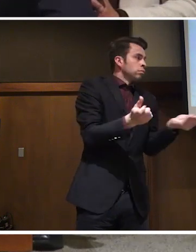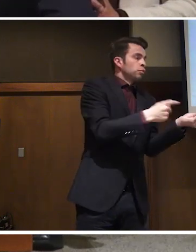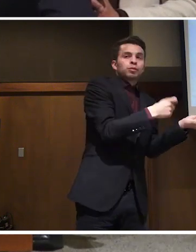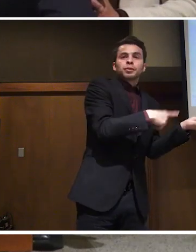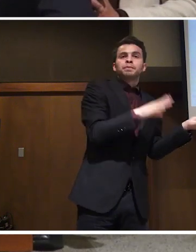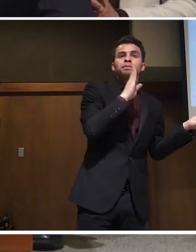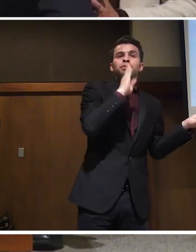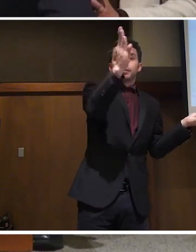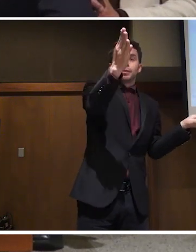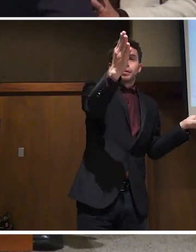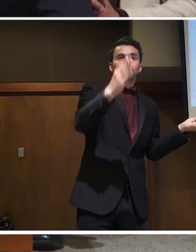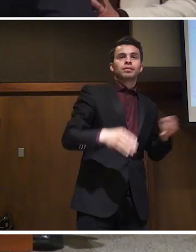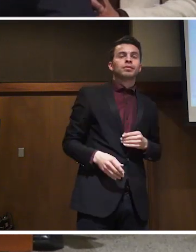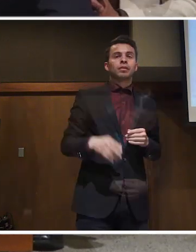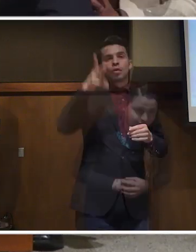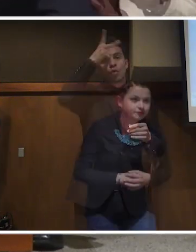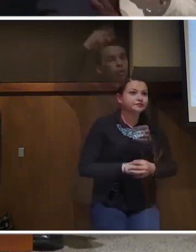viene primero Juliana.